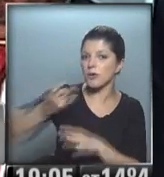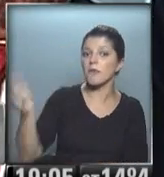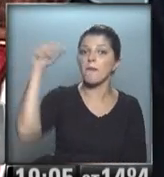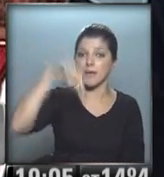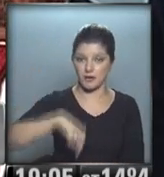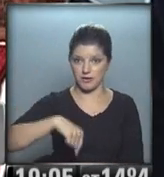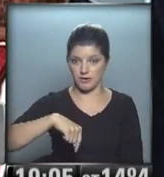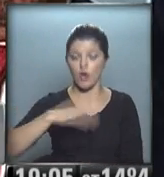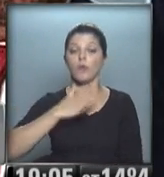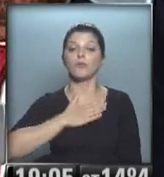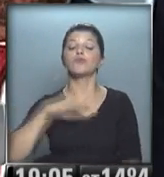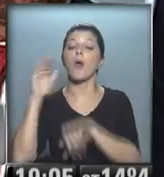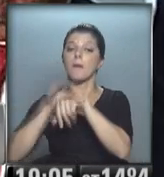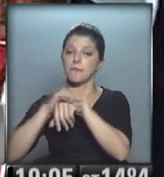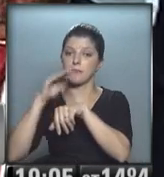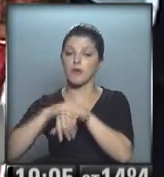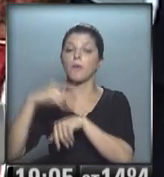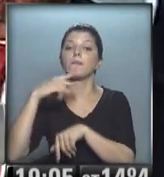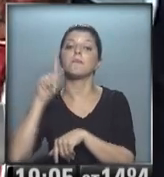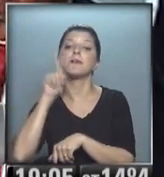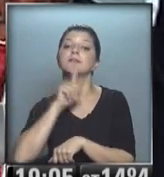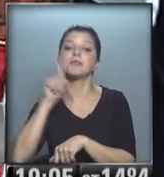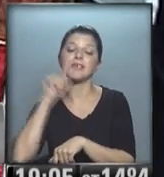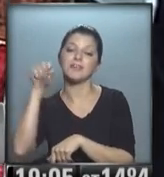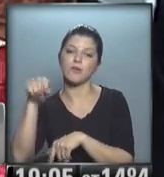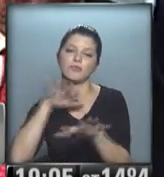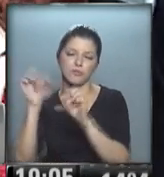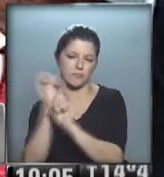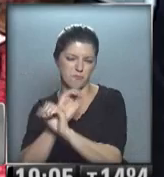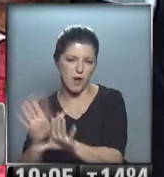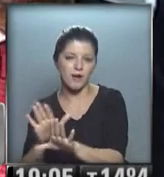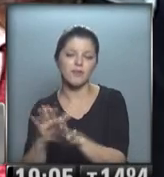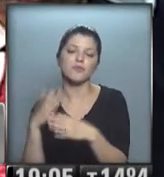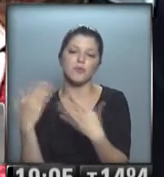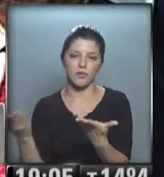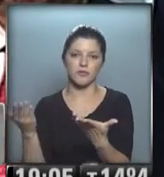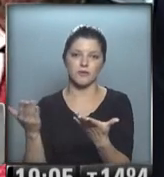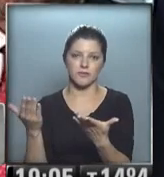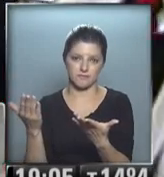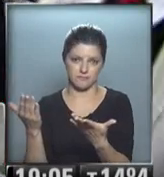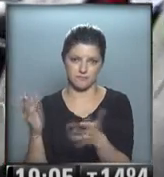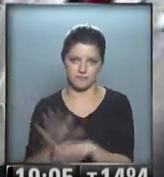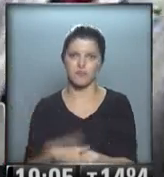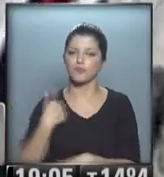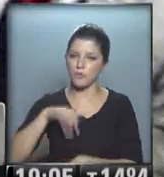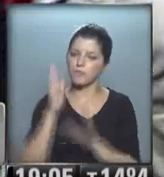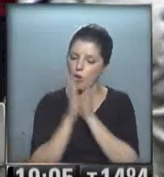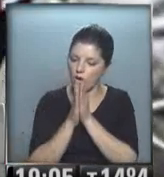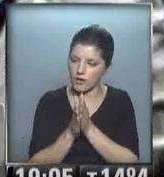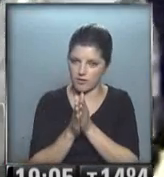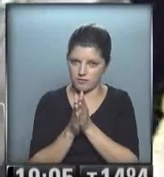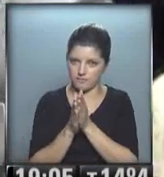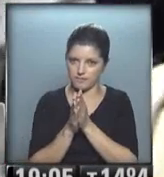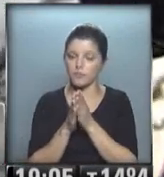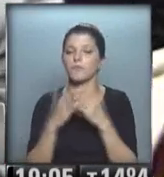acto nuestro querido amigo Viti Fallá y ha tenido una recaída y que lo tengamos en nuestras oraciones.